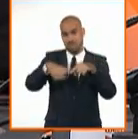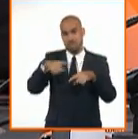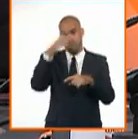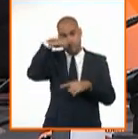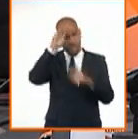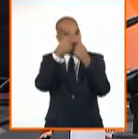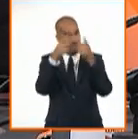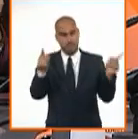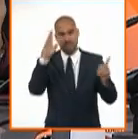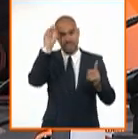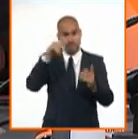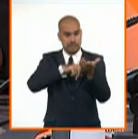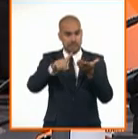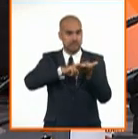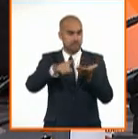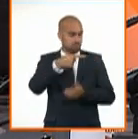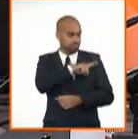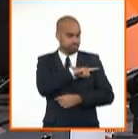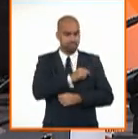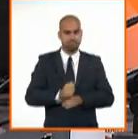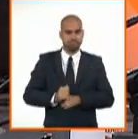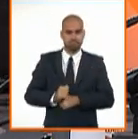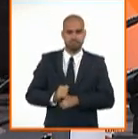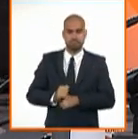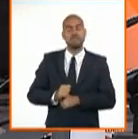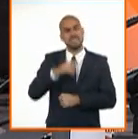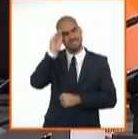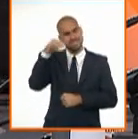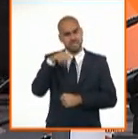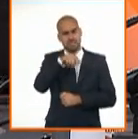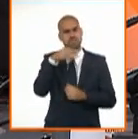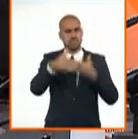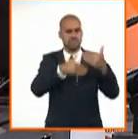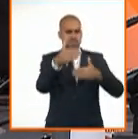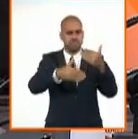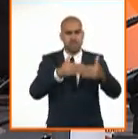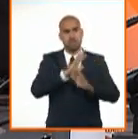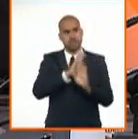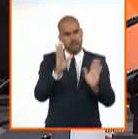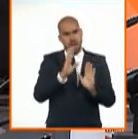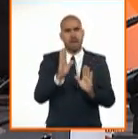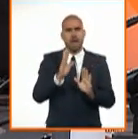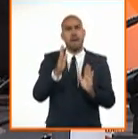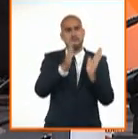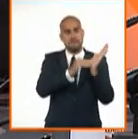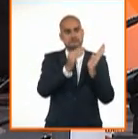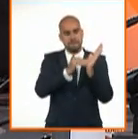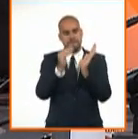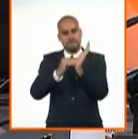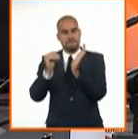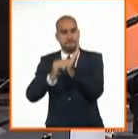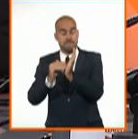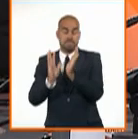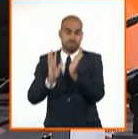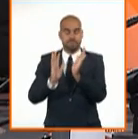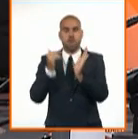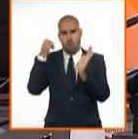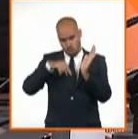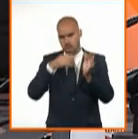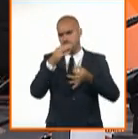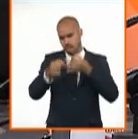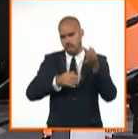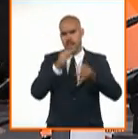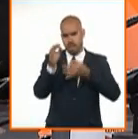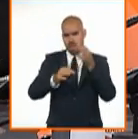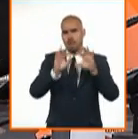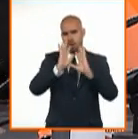últimas semanas aunque realmente es un proceso que lleva ya pues varios meses y sobre él estaremos hablando esta tarde en